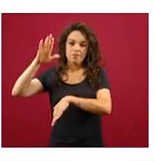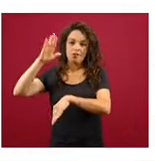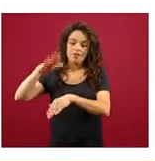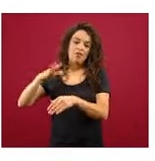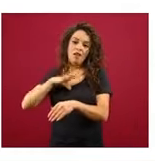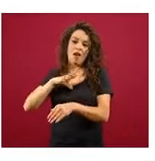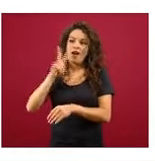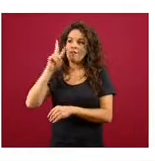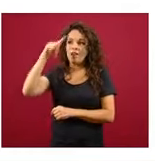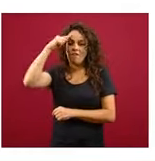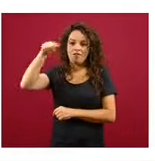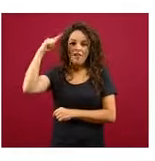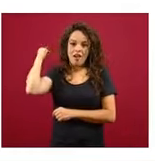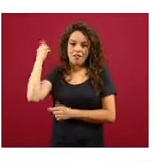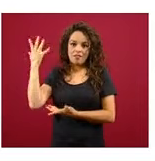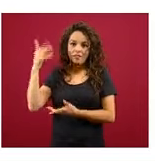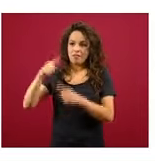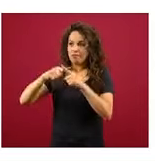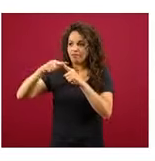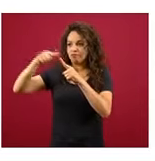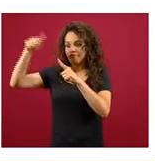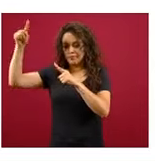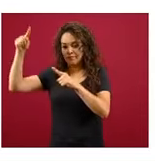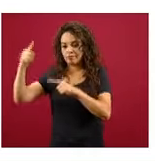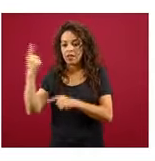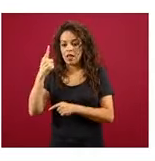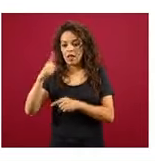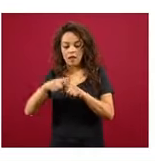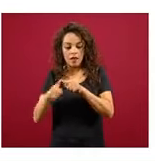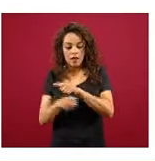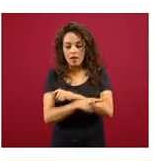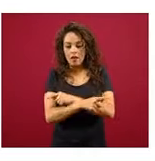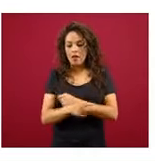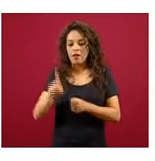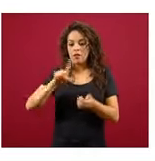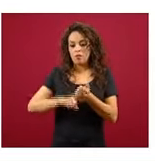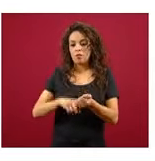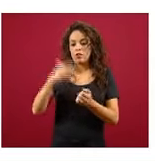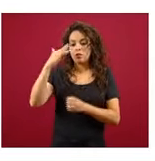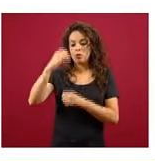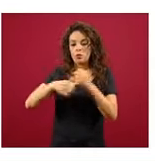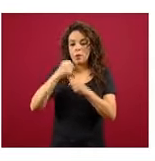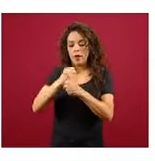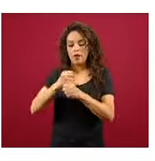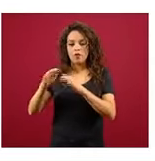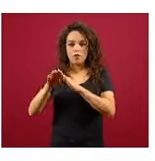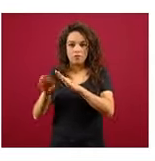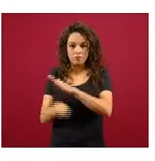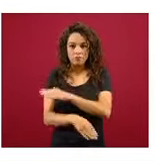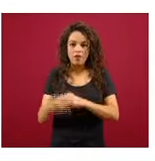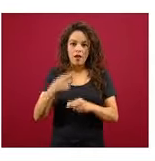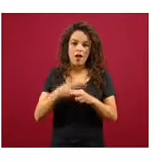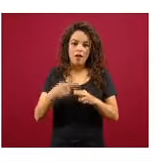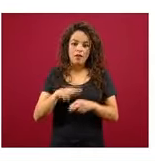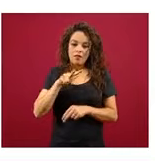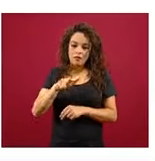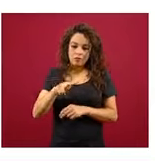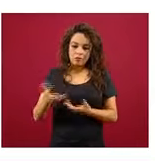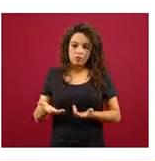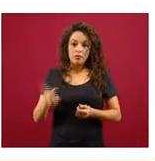6% de letalidad en el grupo de adultos jóvenes o jóvenes como tal, llegamos hasta